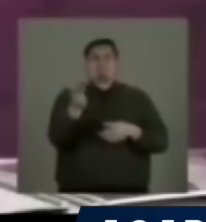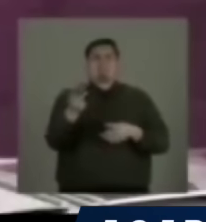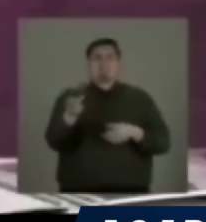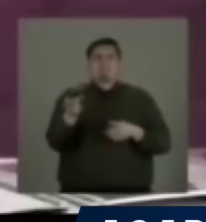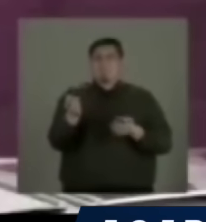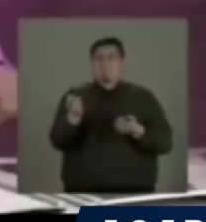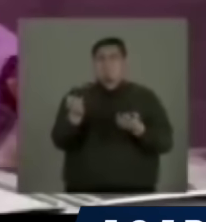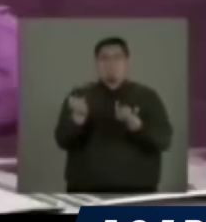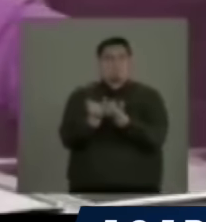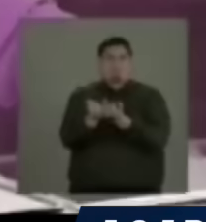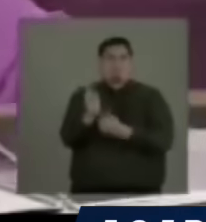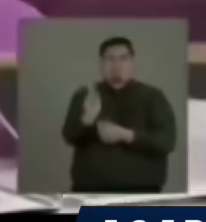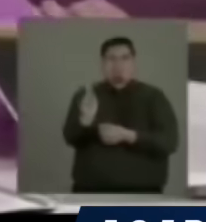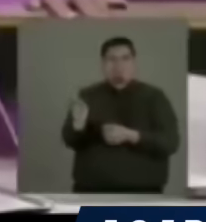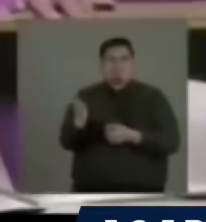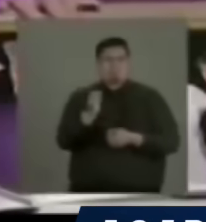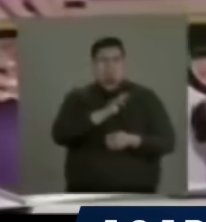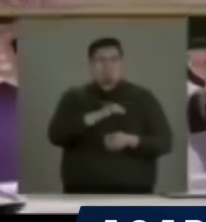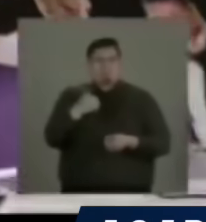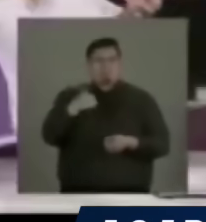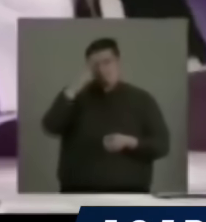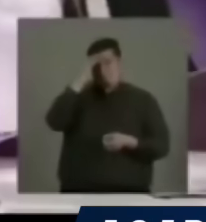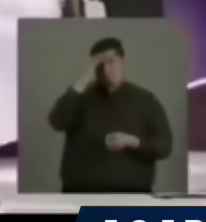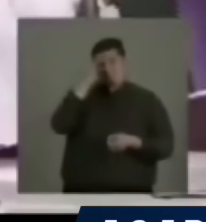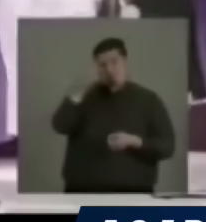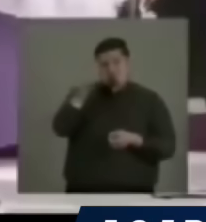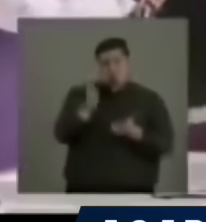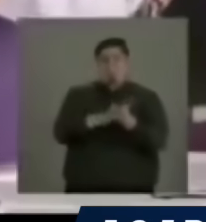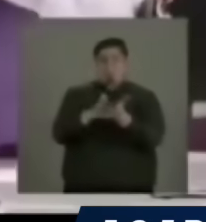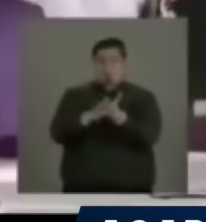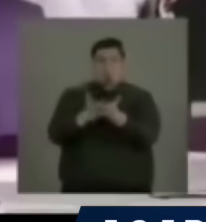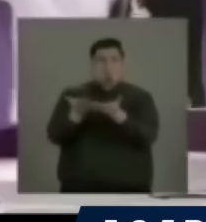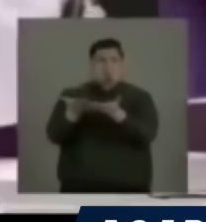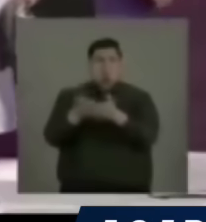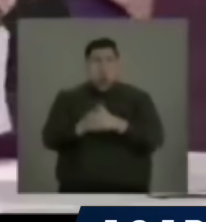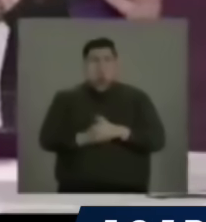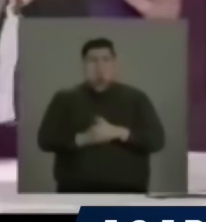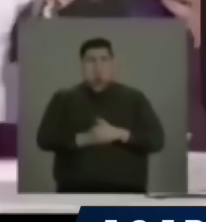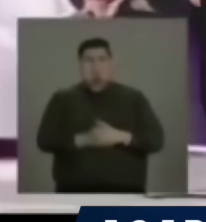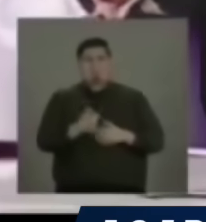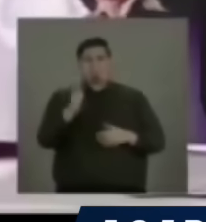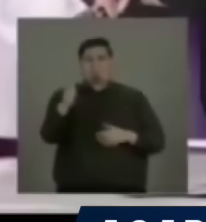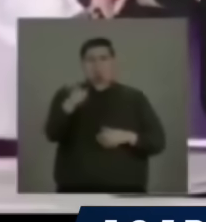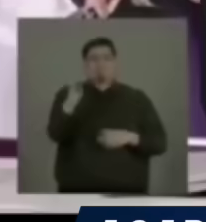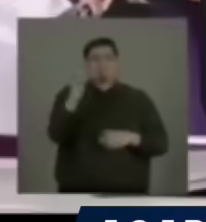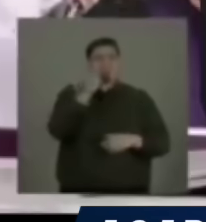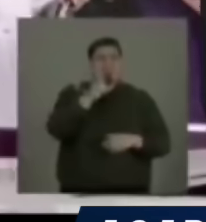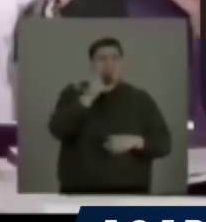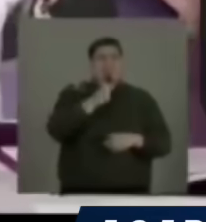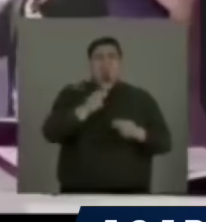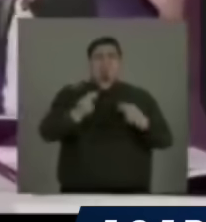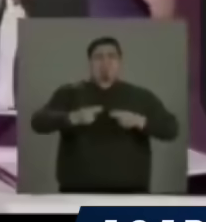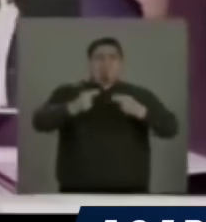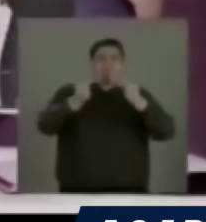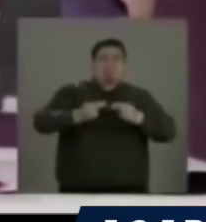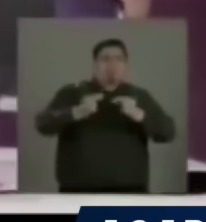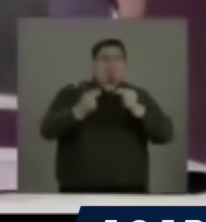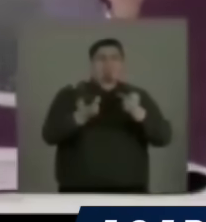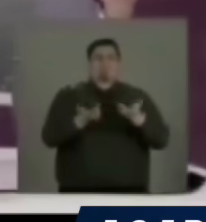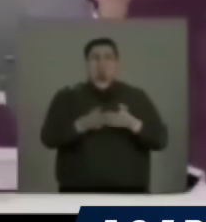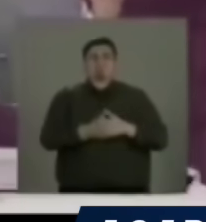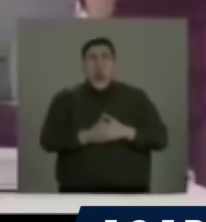lo entrego Pablo porque hoy hoy cuando Pablo está haciendo una campaña ilegal para creerse el candidato de sochil